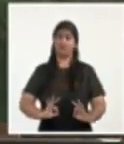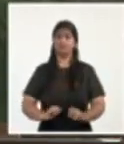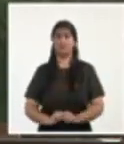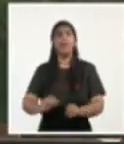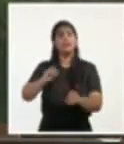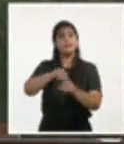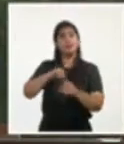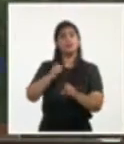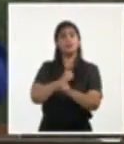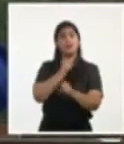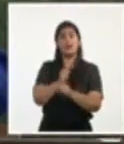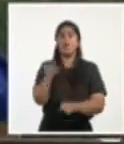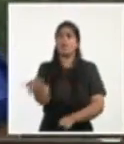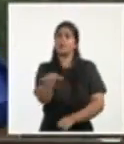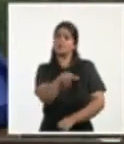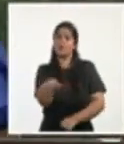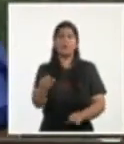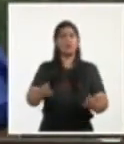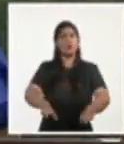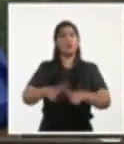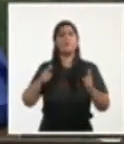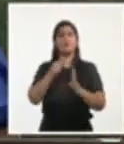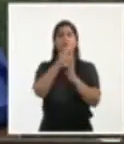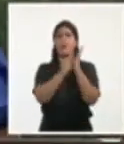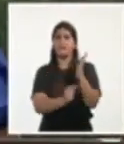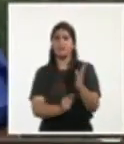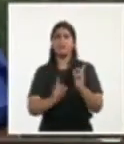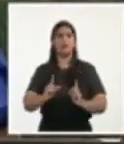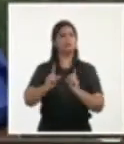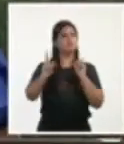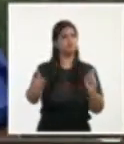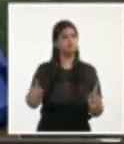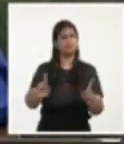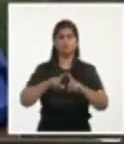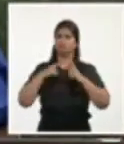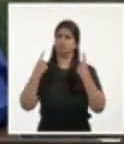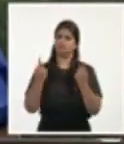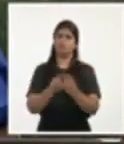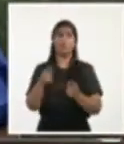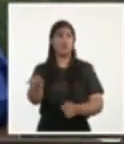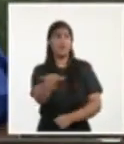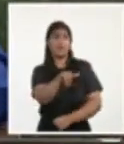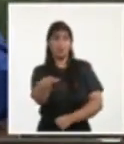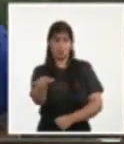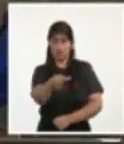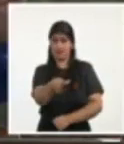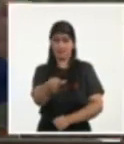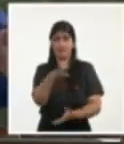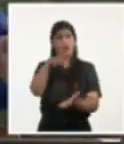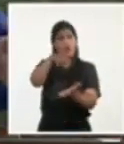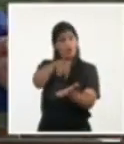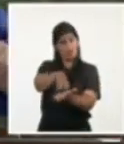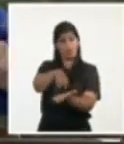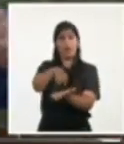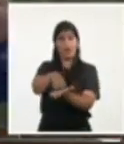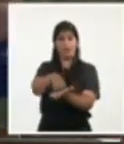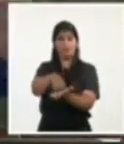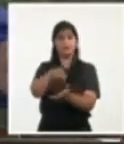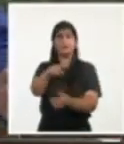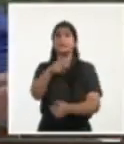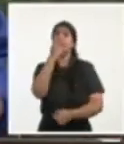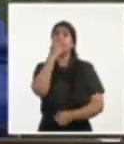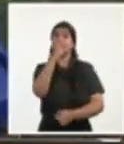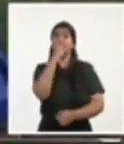primaria hay que atender a las personas que están en ingreso domiciliario. Y eso lleva un pase de visitas, como se le hizo, o